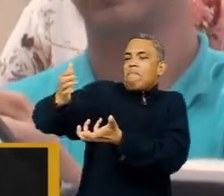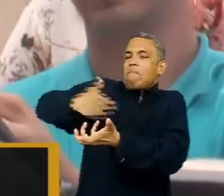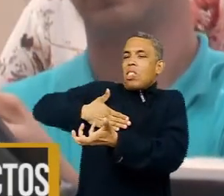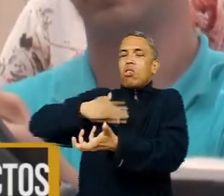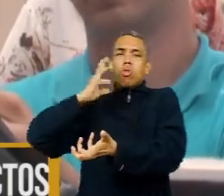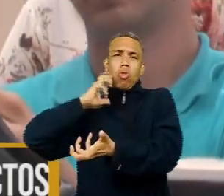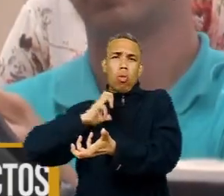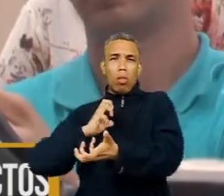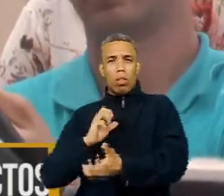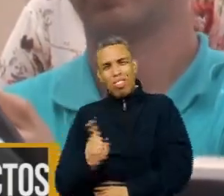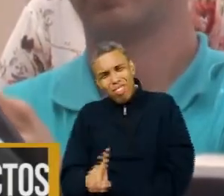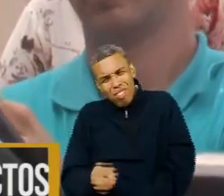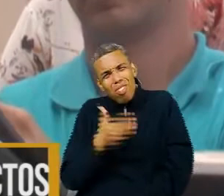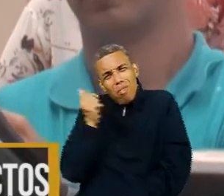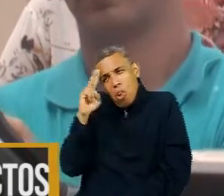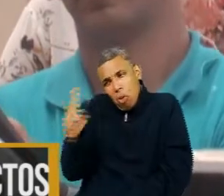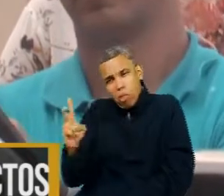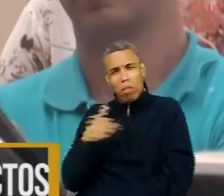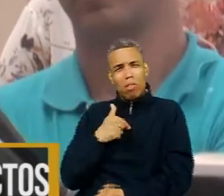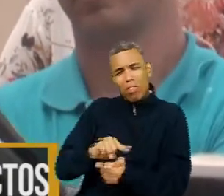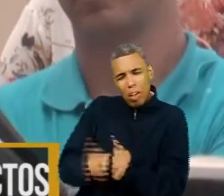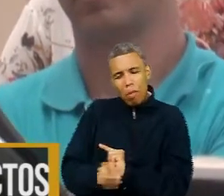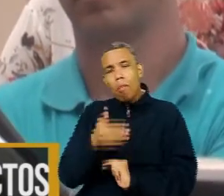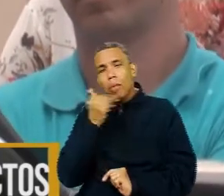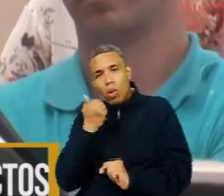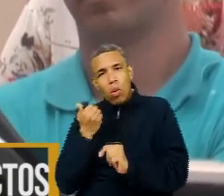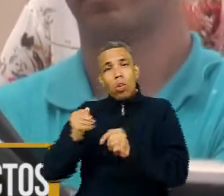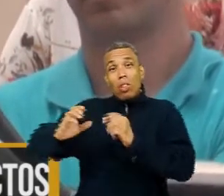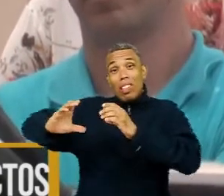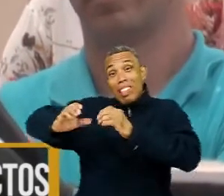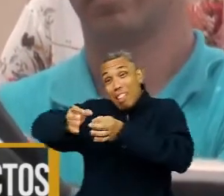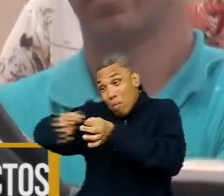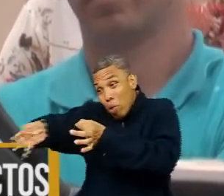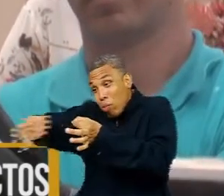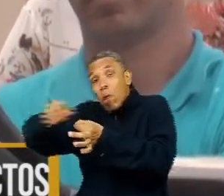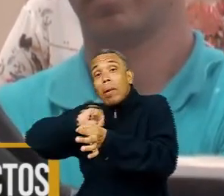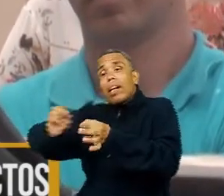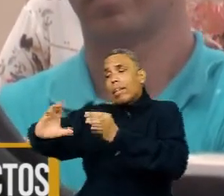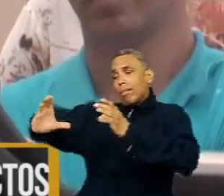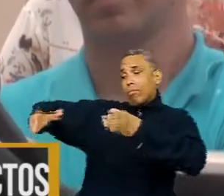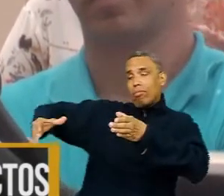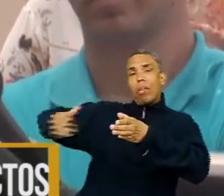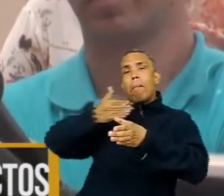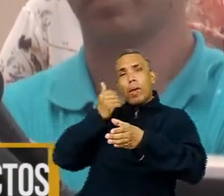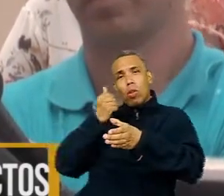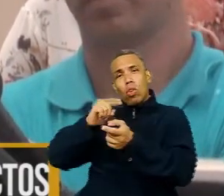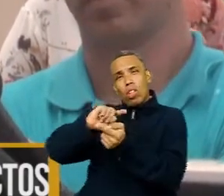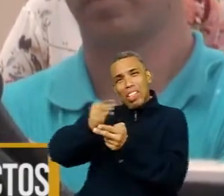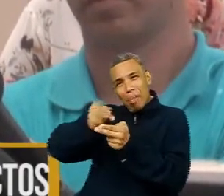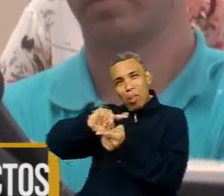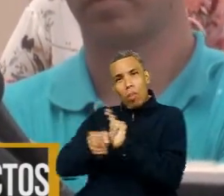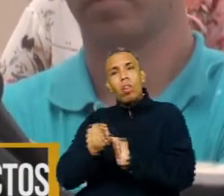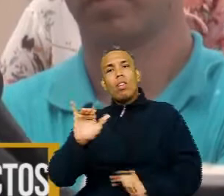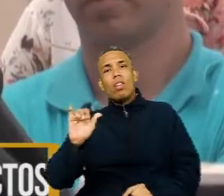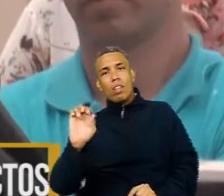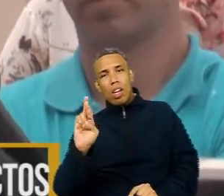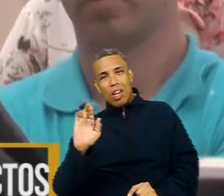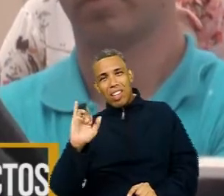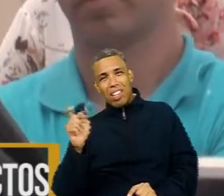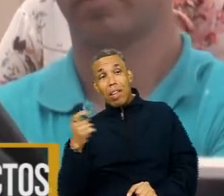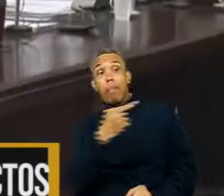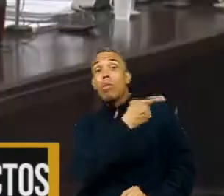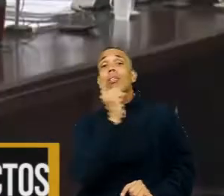cacique Pipatón, a Yarime y a todos los valerosos indios yariguíes. Esta falta de trámite de las iniciativas presentadas